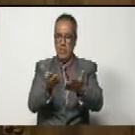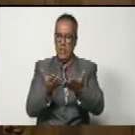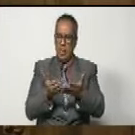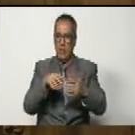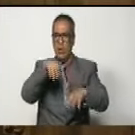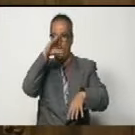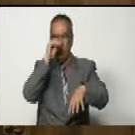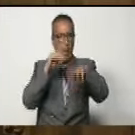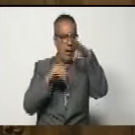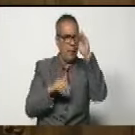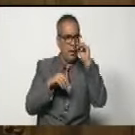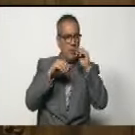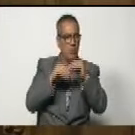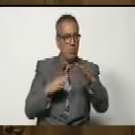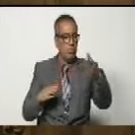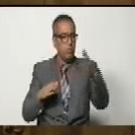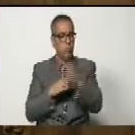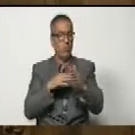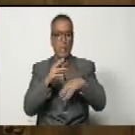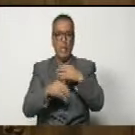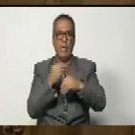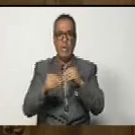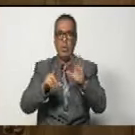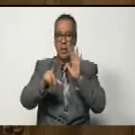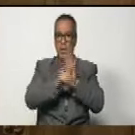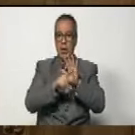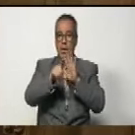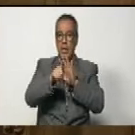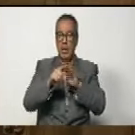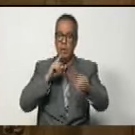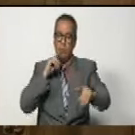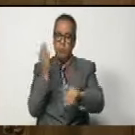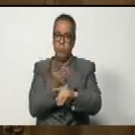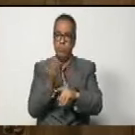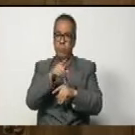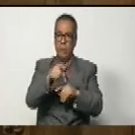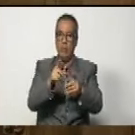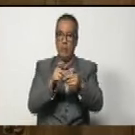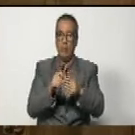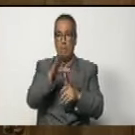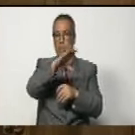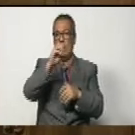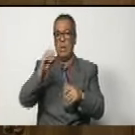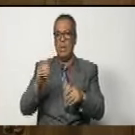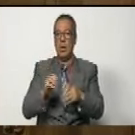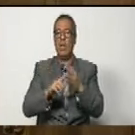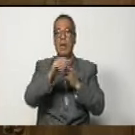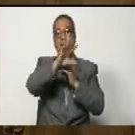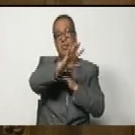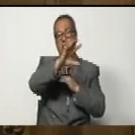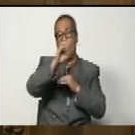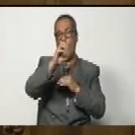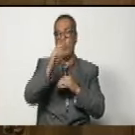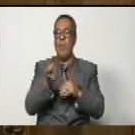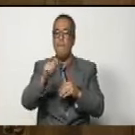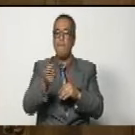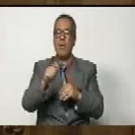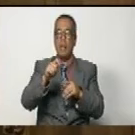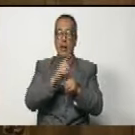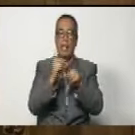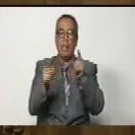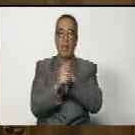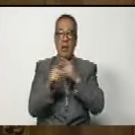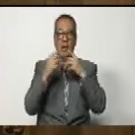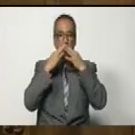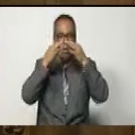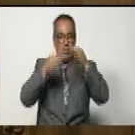una educación sin barrera establecida en esta ley serán sancionadas con multa de 550 veces el tipo de cambio oficial